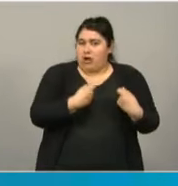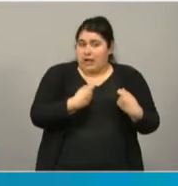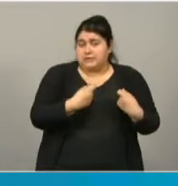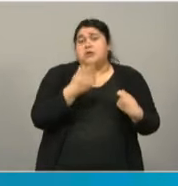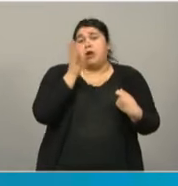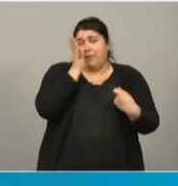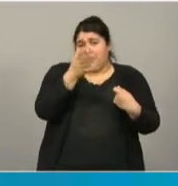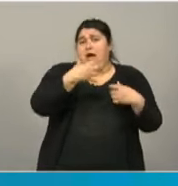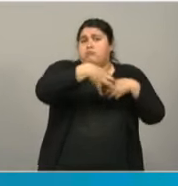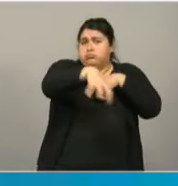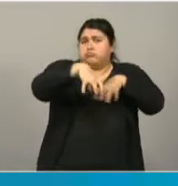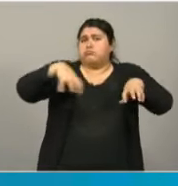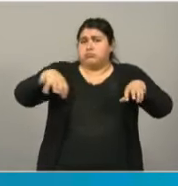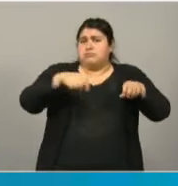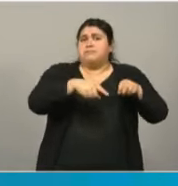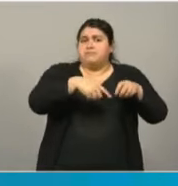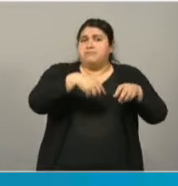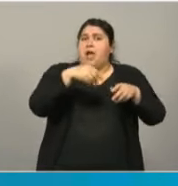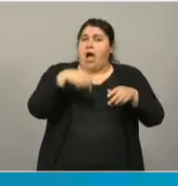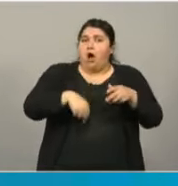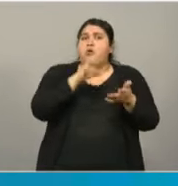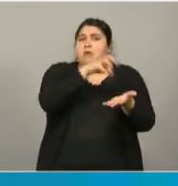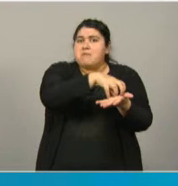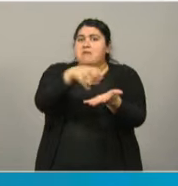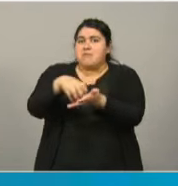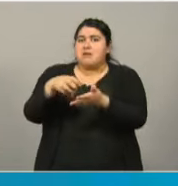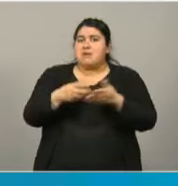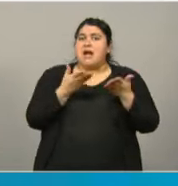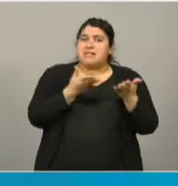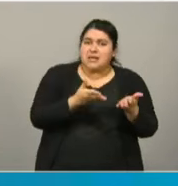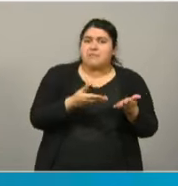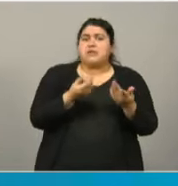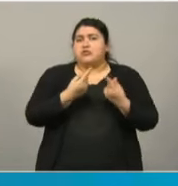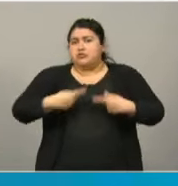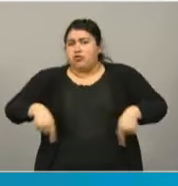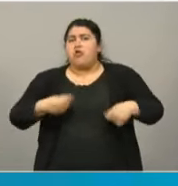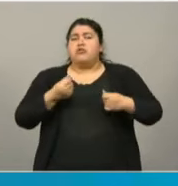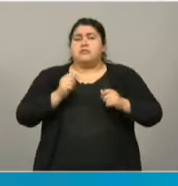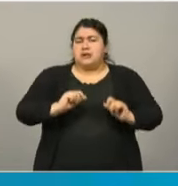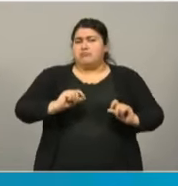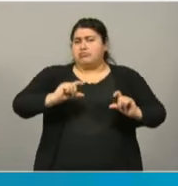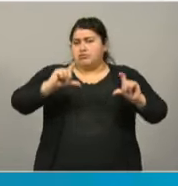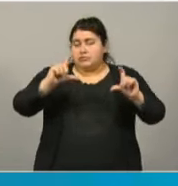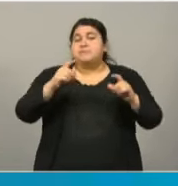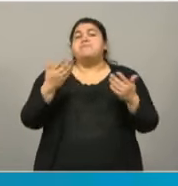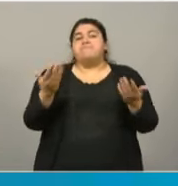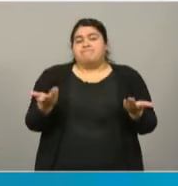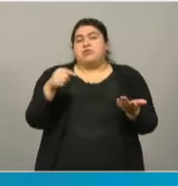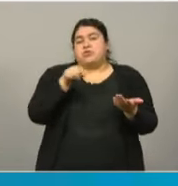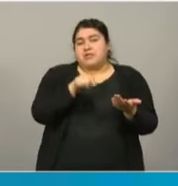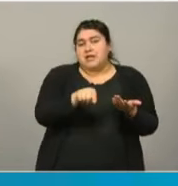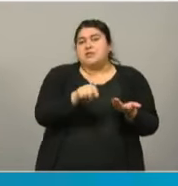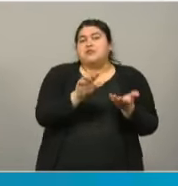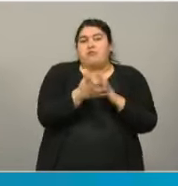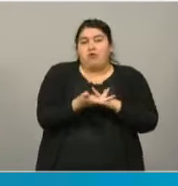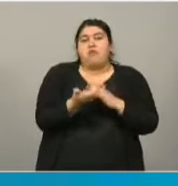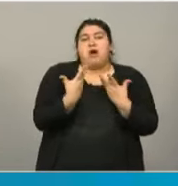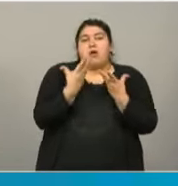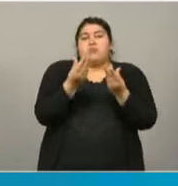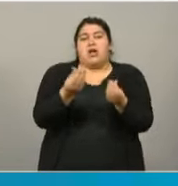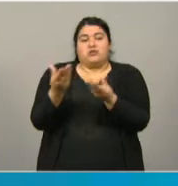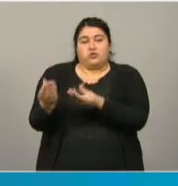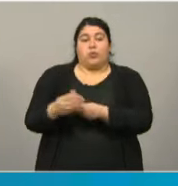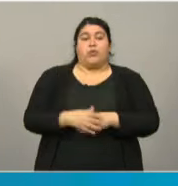Porque se están incrementando todo el los los servicios y Los costos en general así que bueno Esto es un es un programa muy